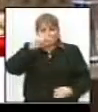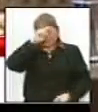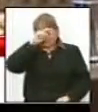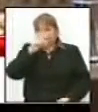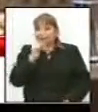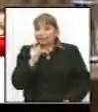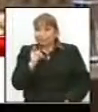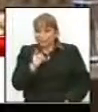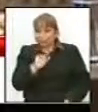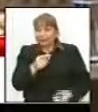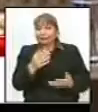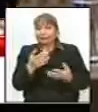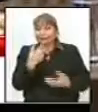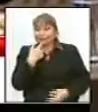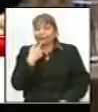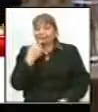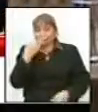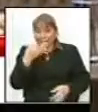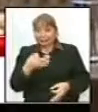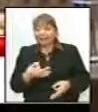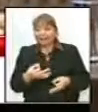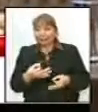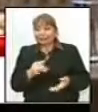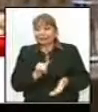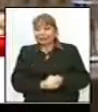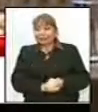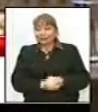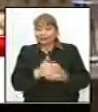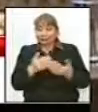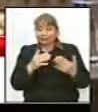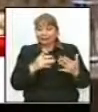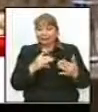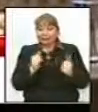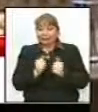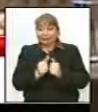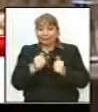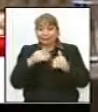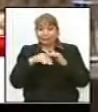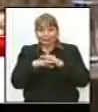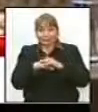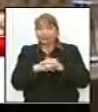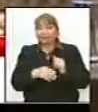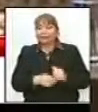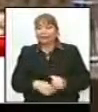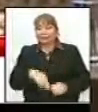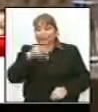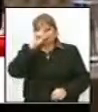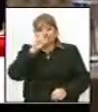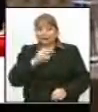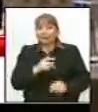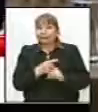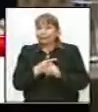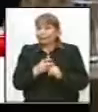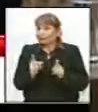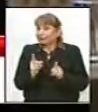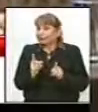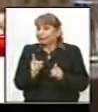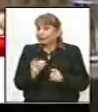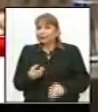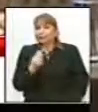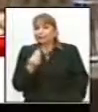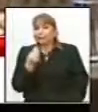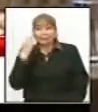Ellos querían decir que efectivamente había una guerra interna en el Perú. Pero ¿por qué